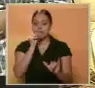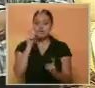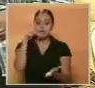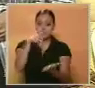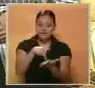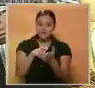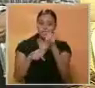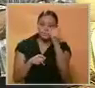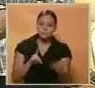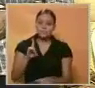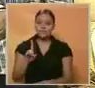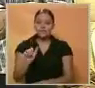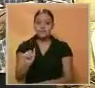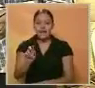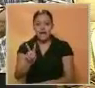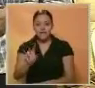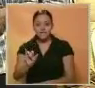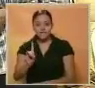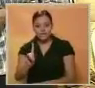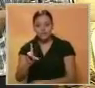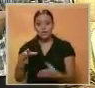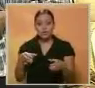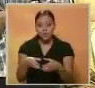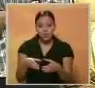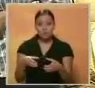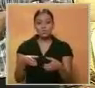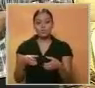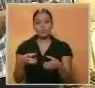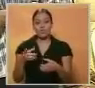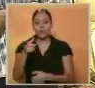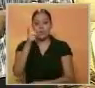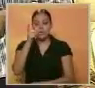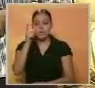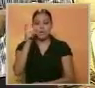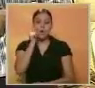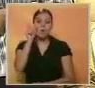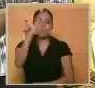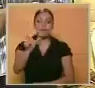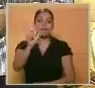intervino David Smunansky, el consejero estudiantil de la Universidad